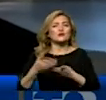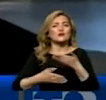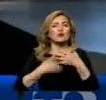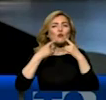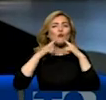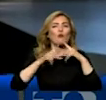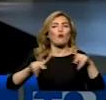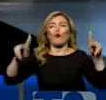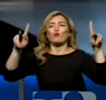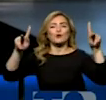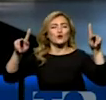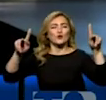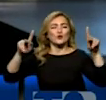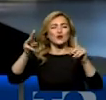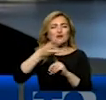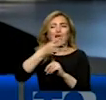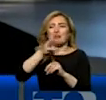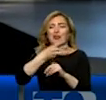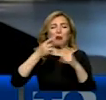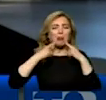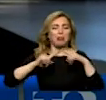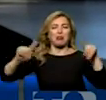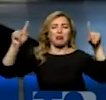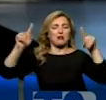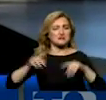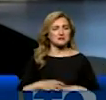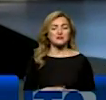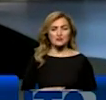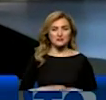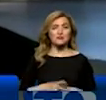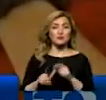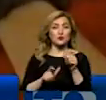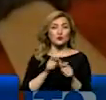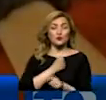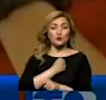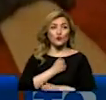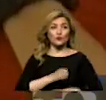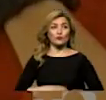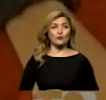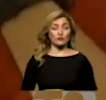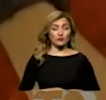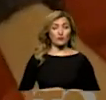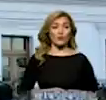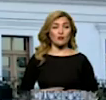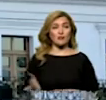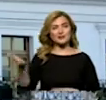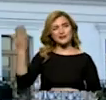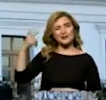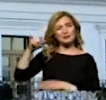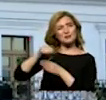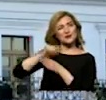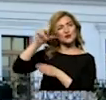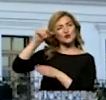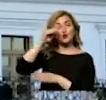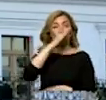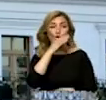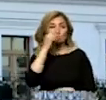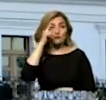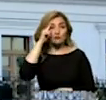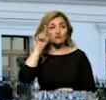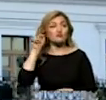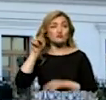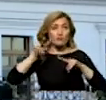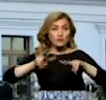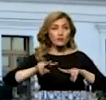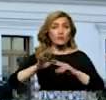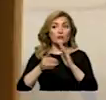son documentos públicos y que pertenecen a los ciudadanos. La práctica que se creyó exclusiva del gobierno de Rafael Correa